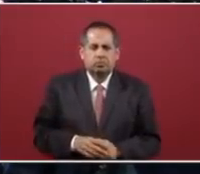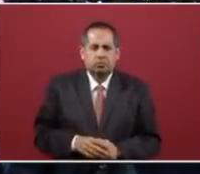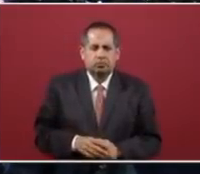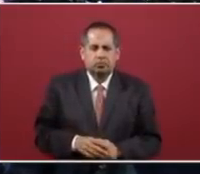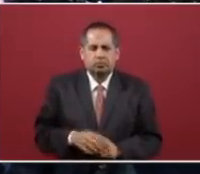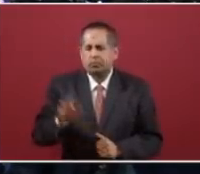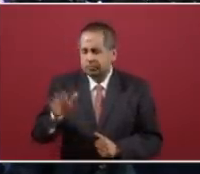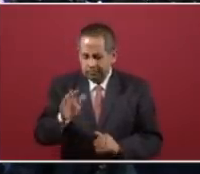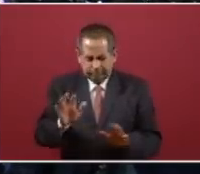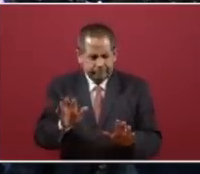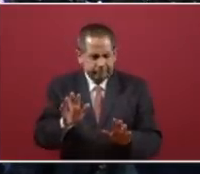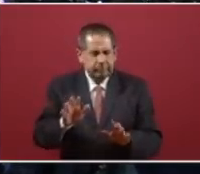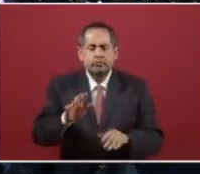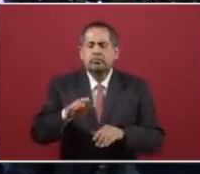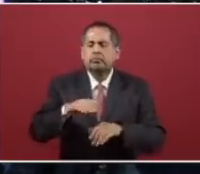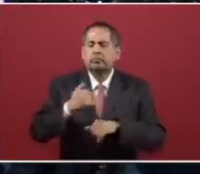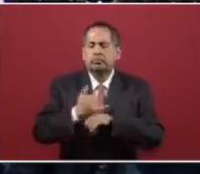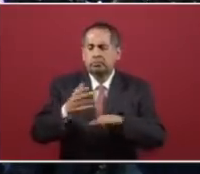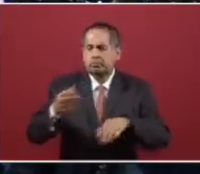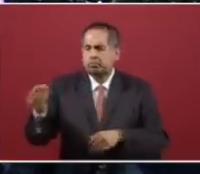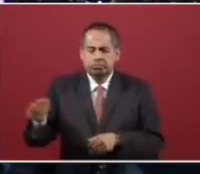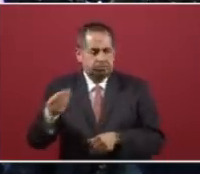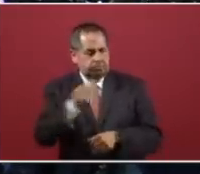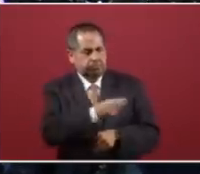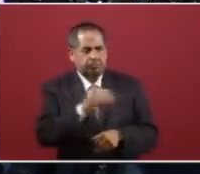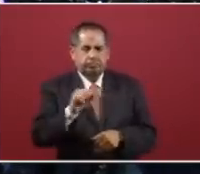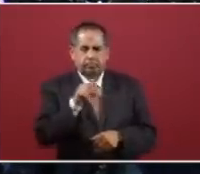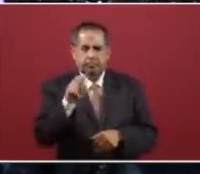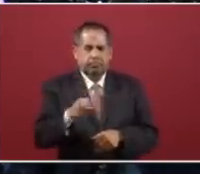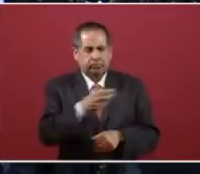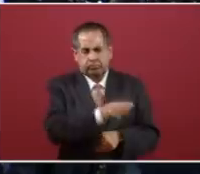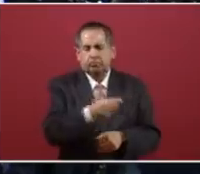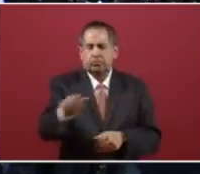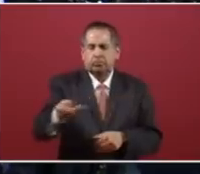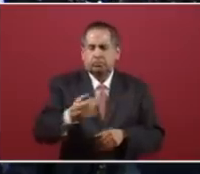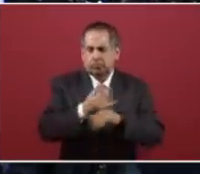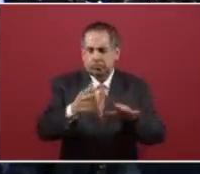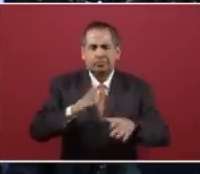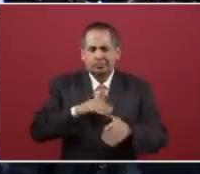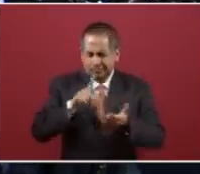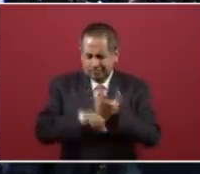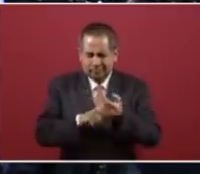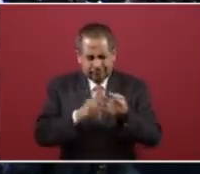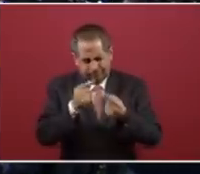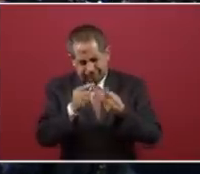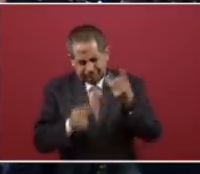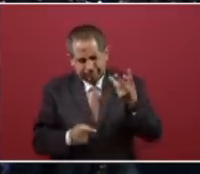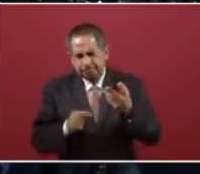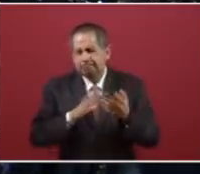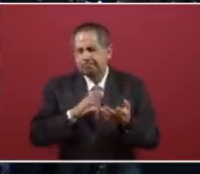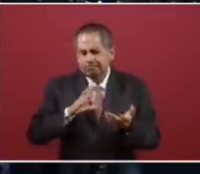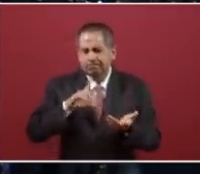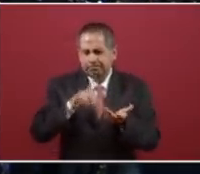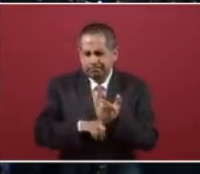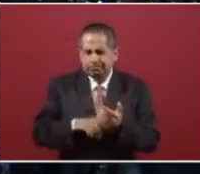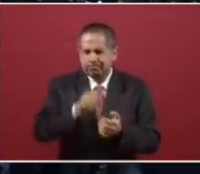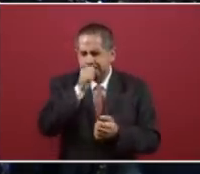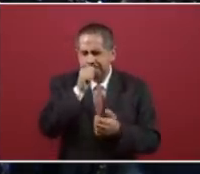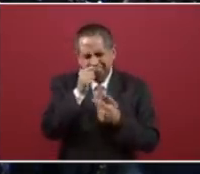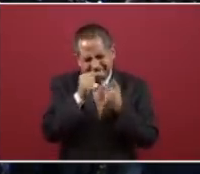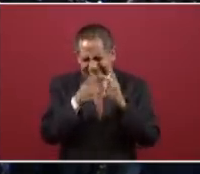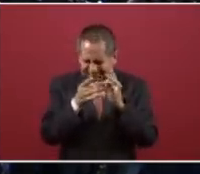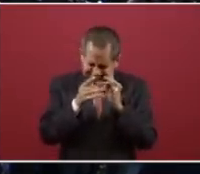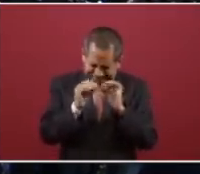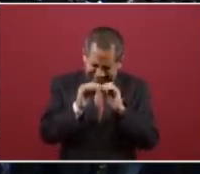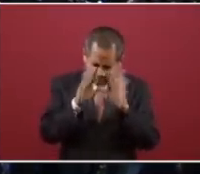eso que les informe bien este si bien creo en el documento viene a detalle